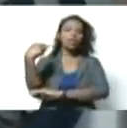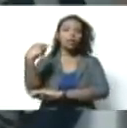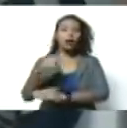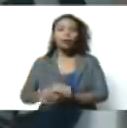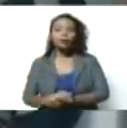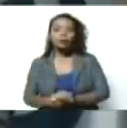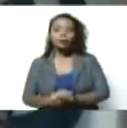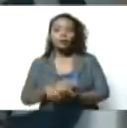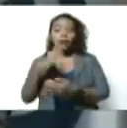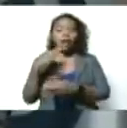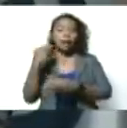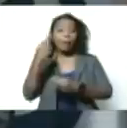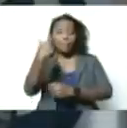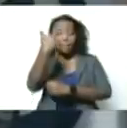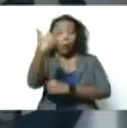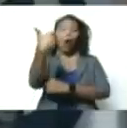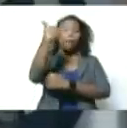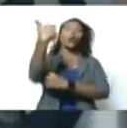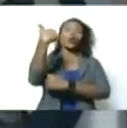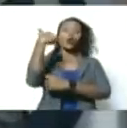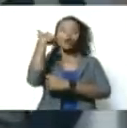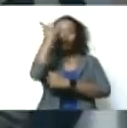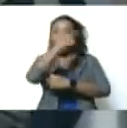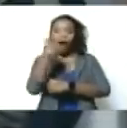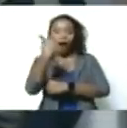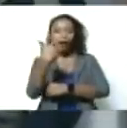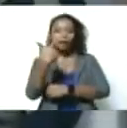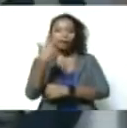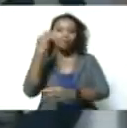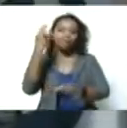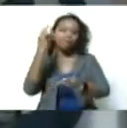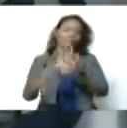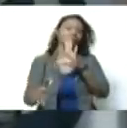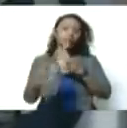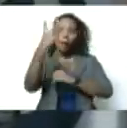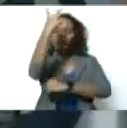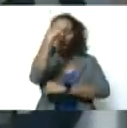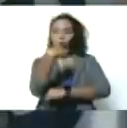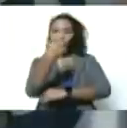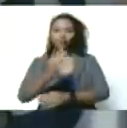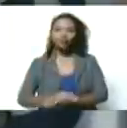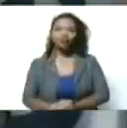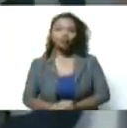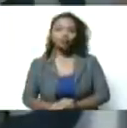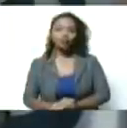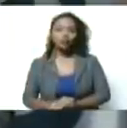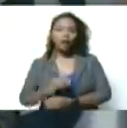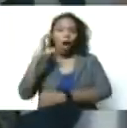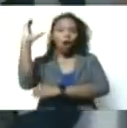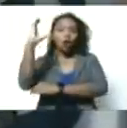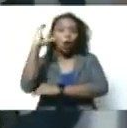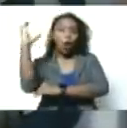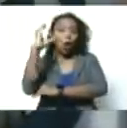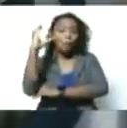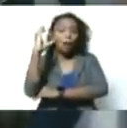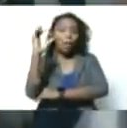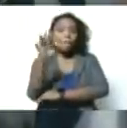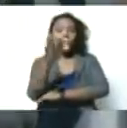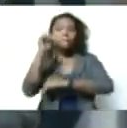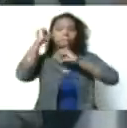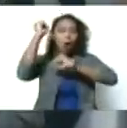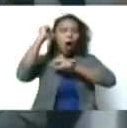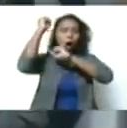que recibieron perdigonazos en el rostro y perdieron la visión. En Colombia, durante las